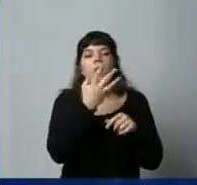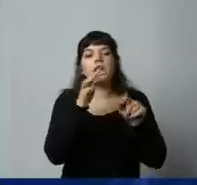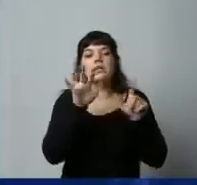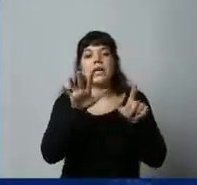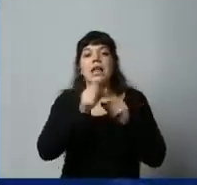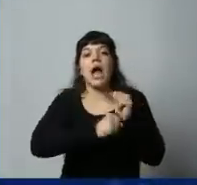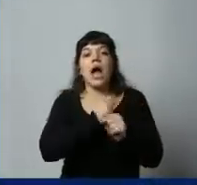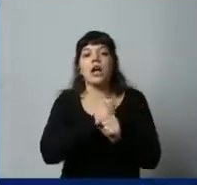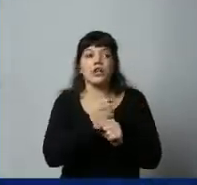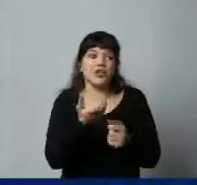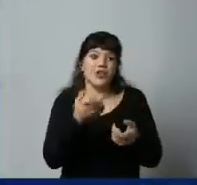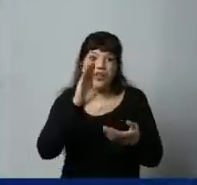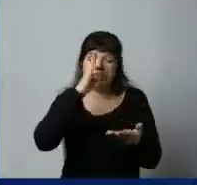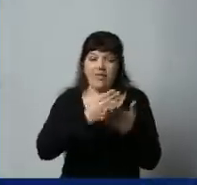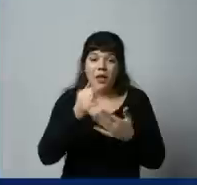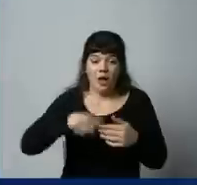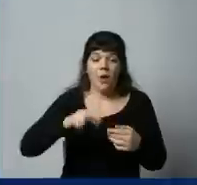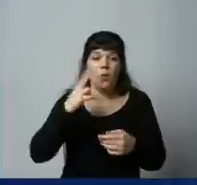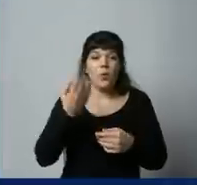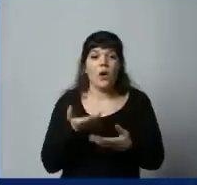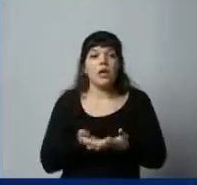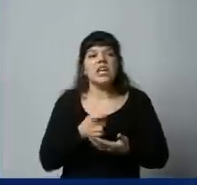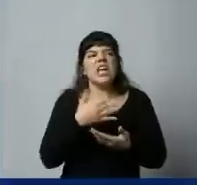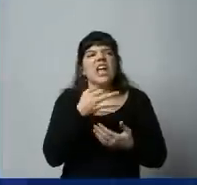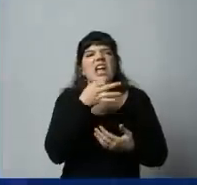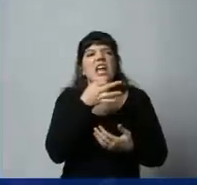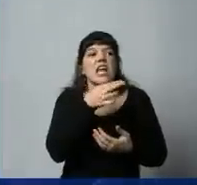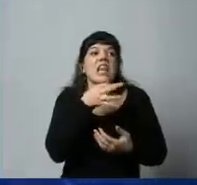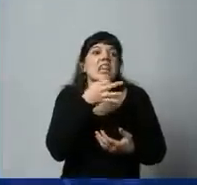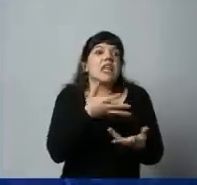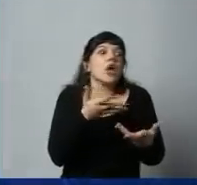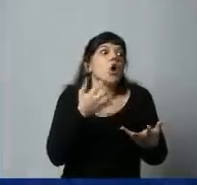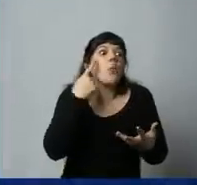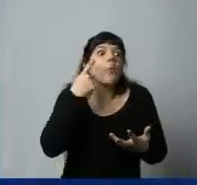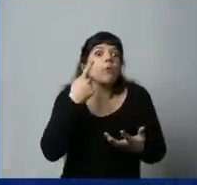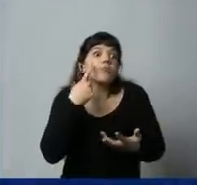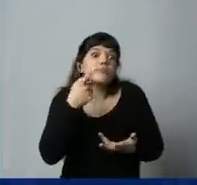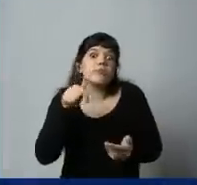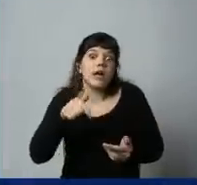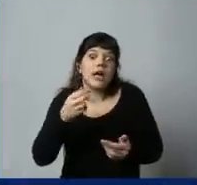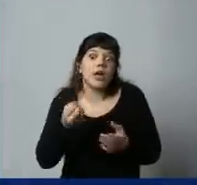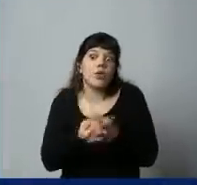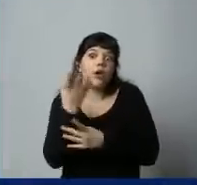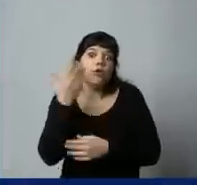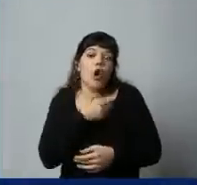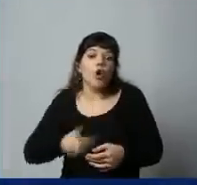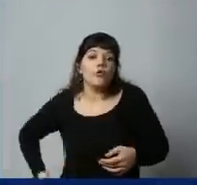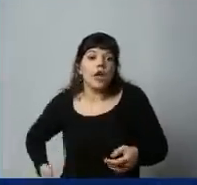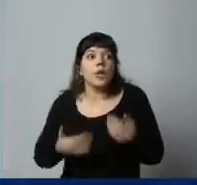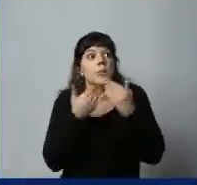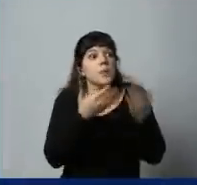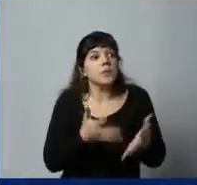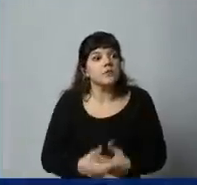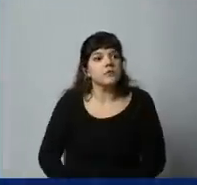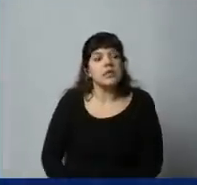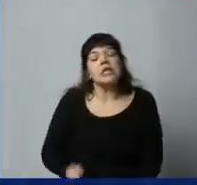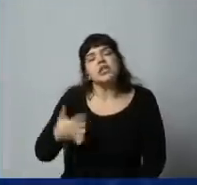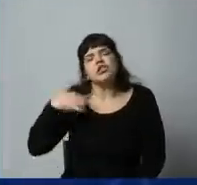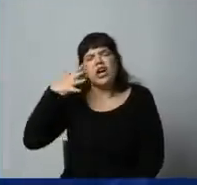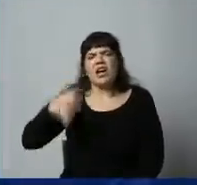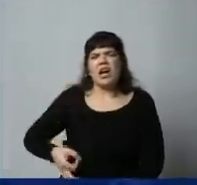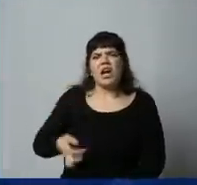golpe de estado el 27 de junio aquí en Uruguay eh Cómo veía el nuevo gobierno le preguntaron y él dice creo que